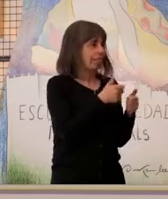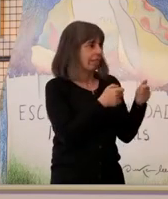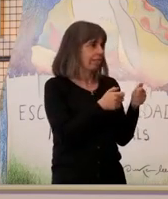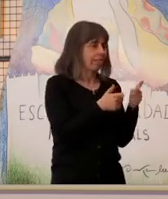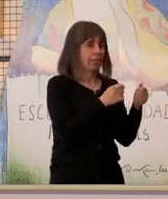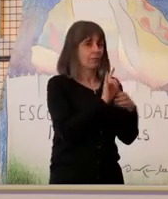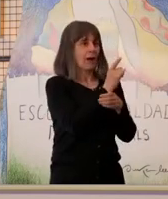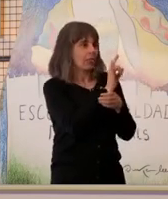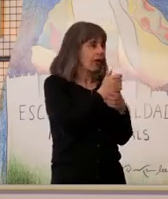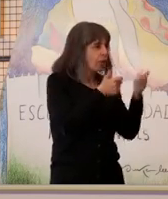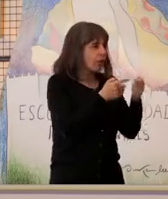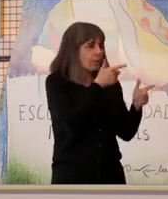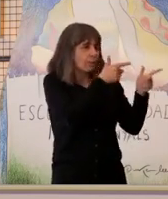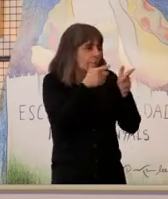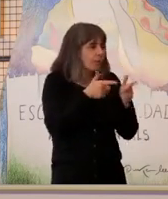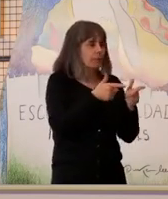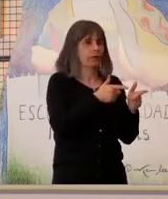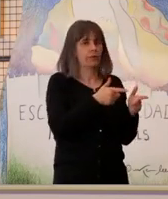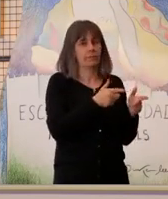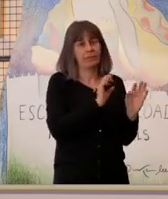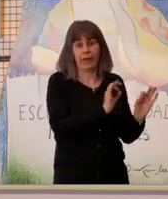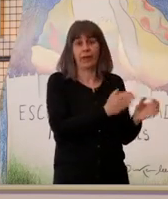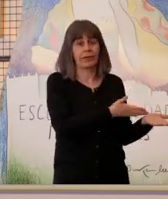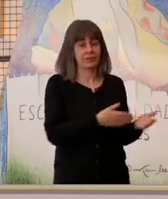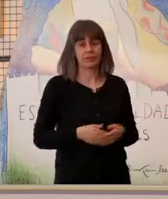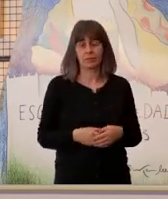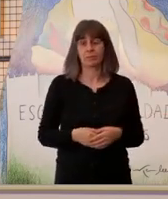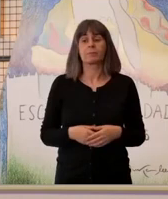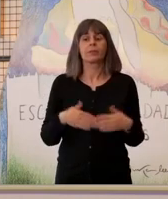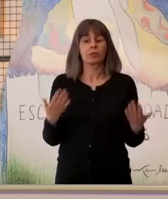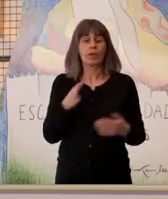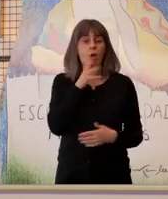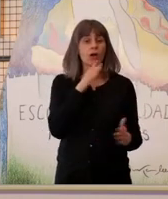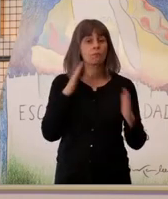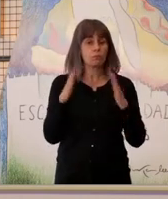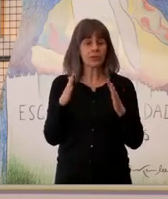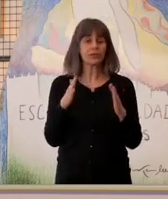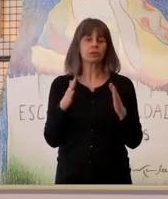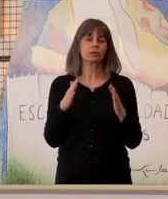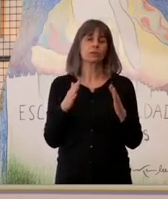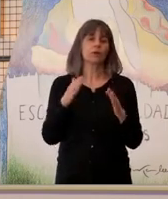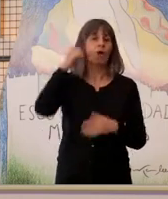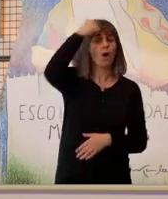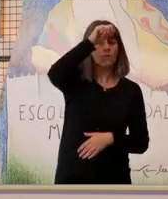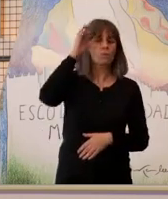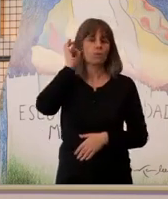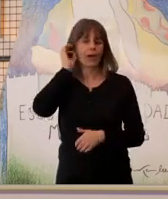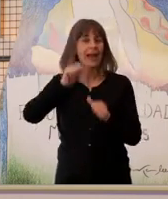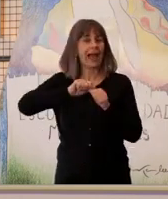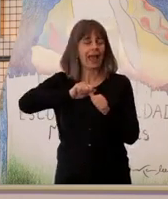estupendamente Entonces en este momento la transmisión de los géneros tradicionales